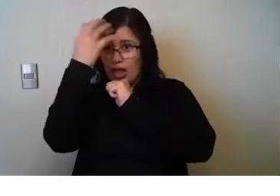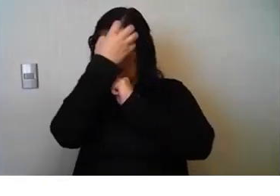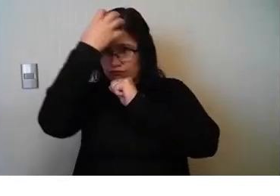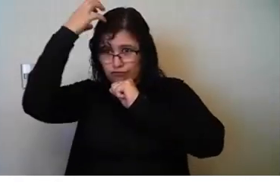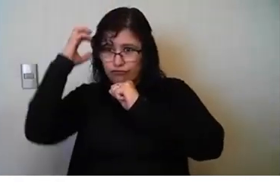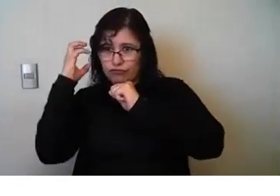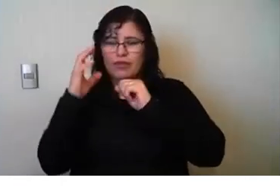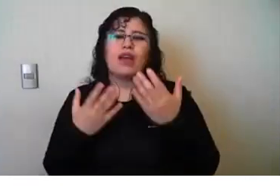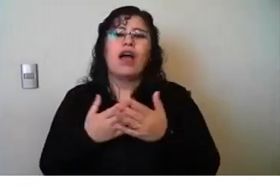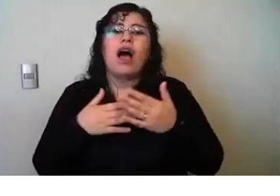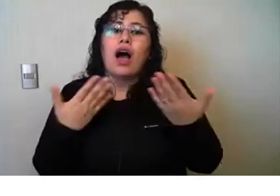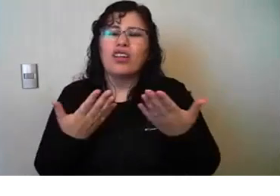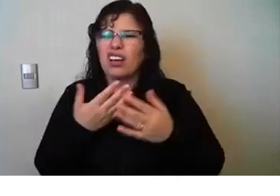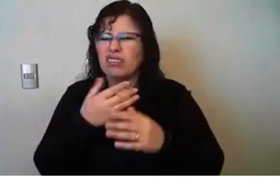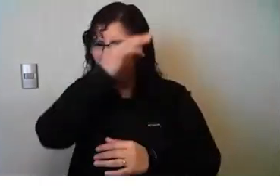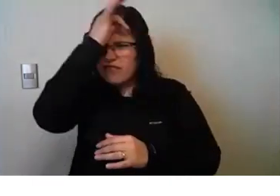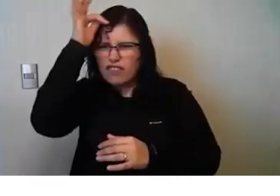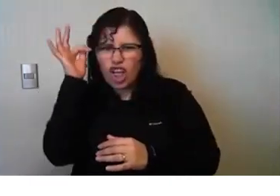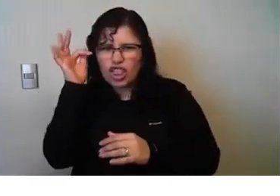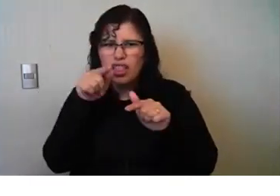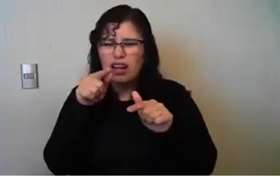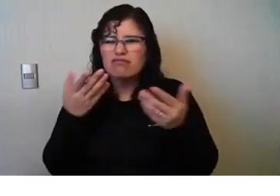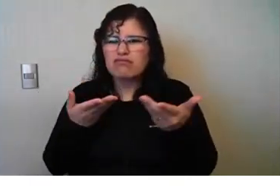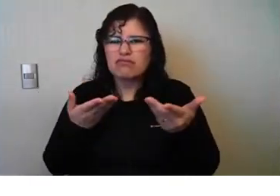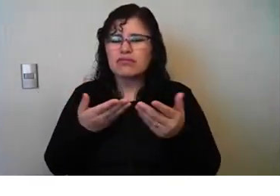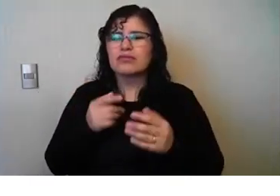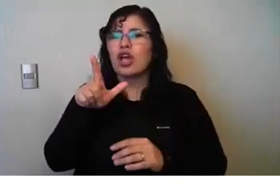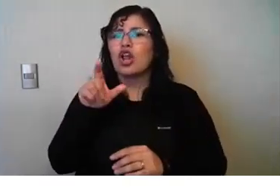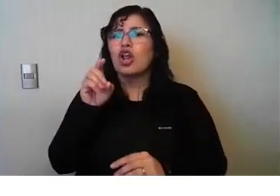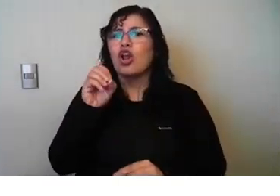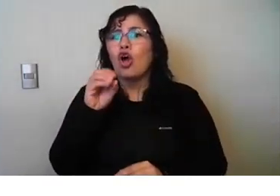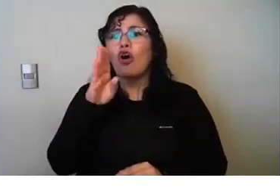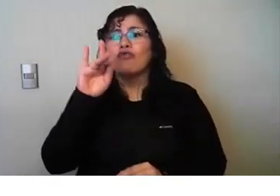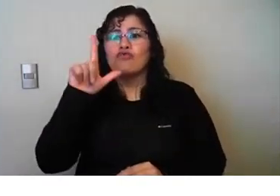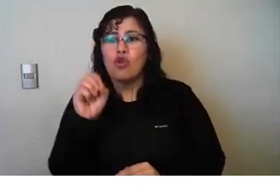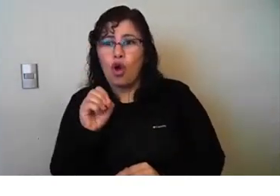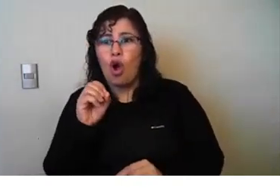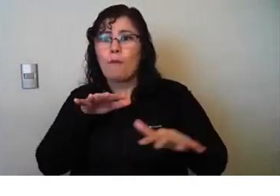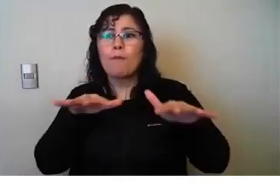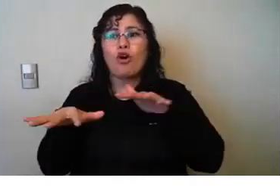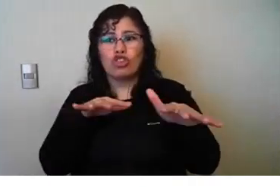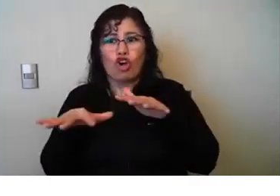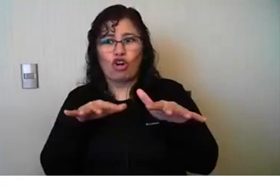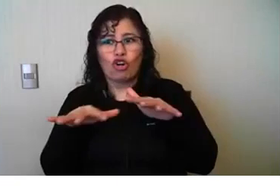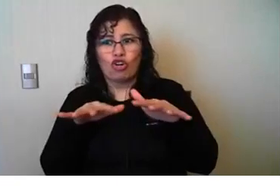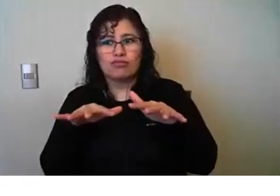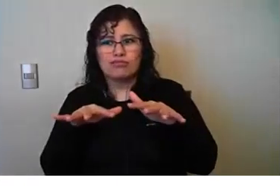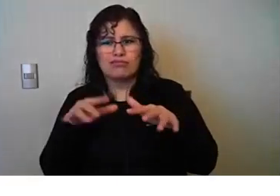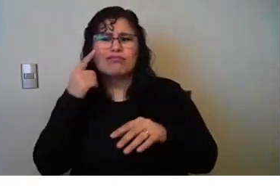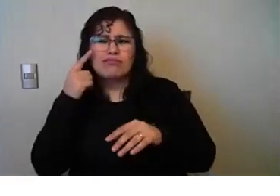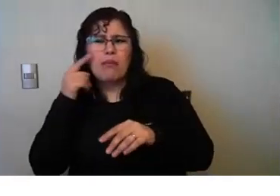Sabemos que este lóbulo frontal es considerado como un lóbulo motor, ¿ya? Y vamos a definir